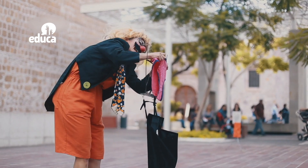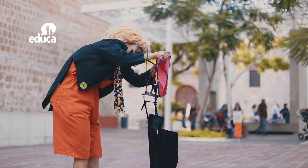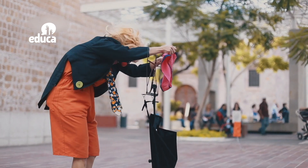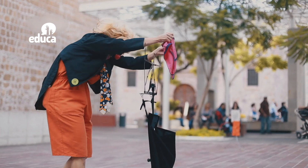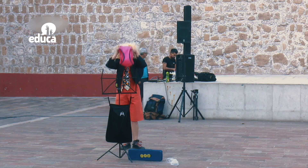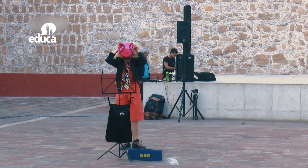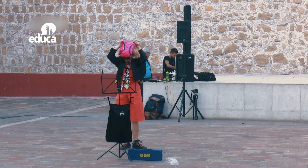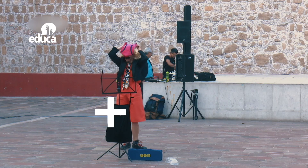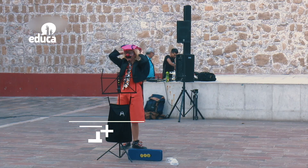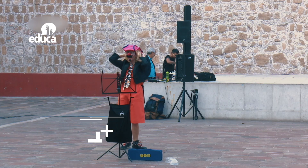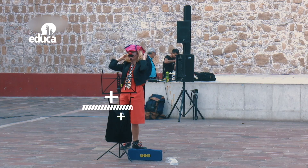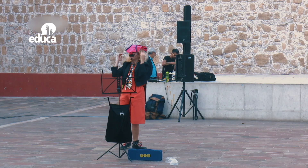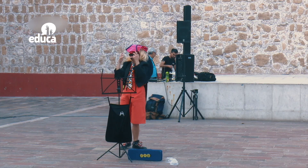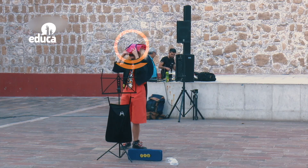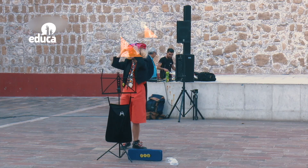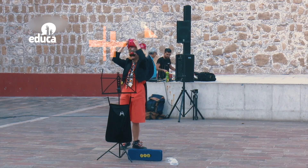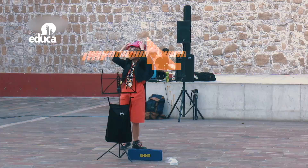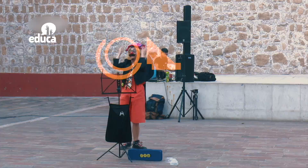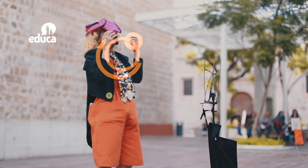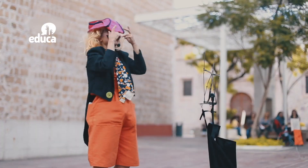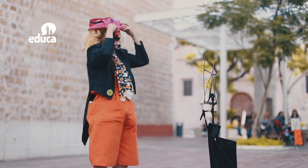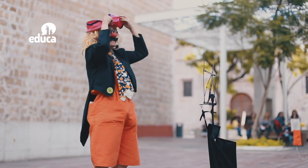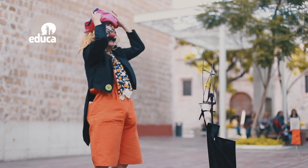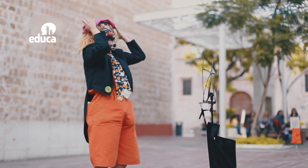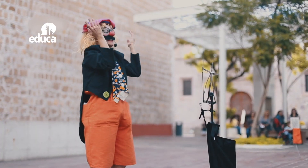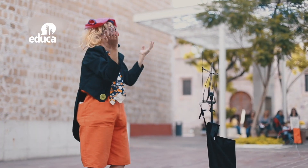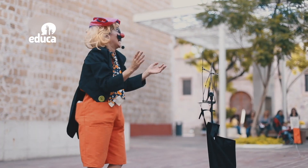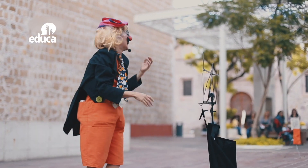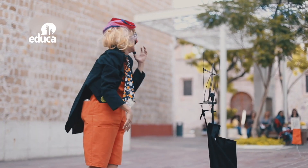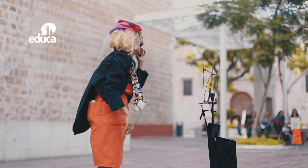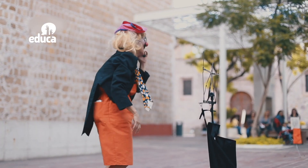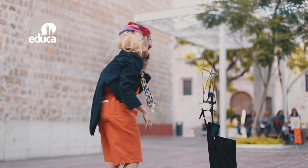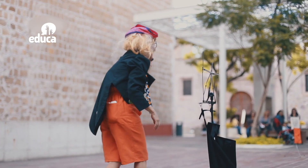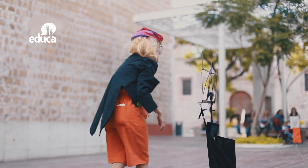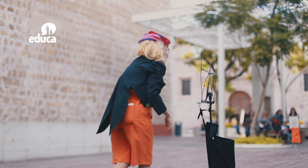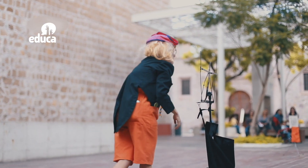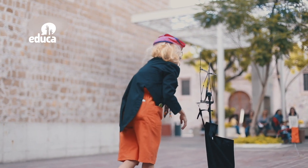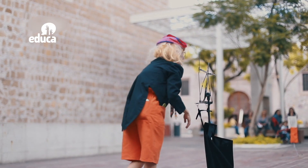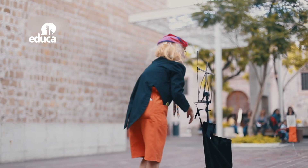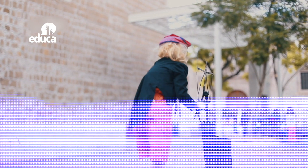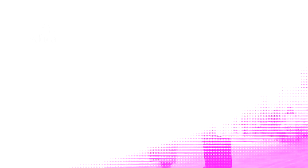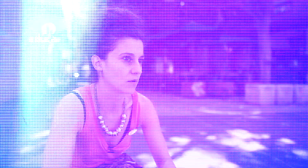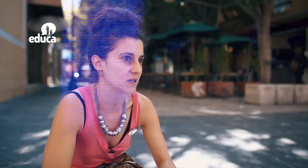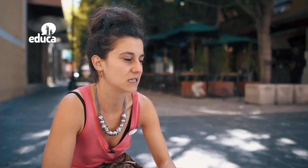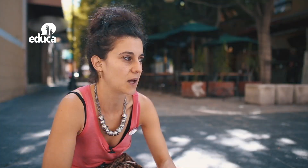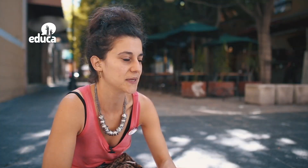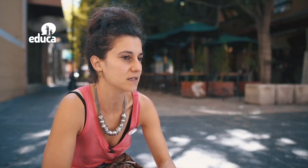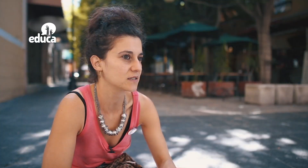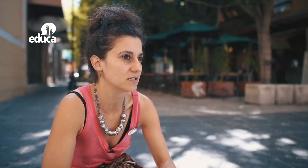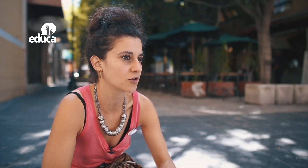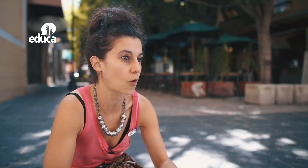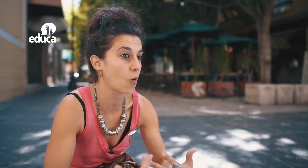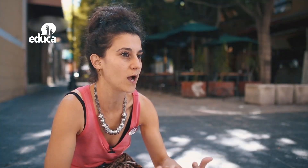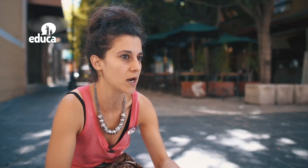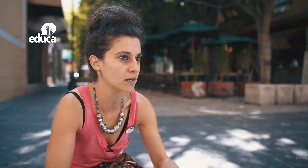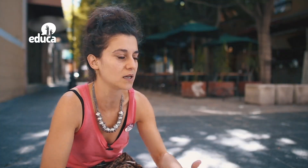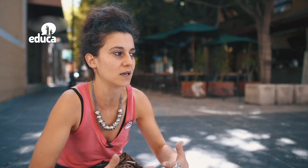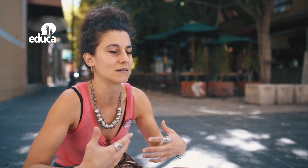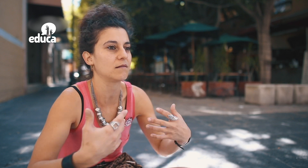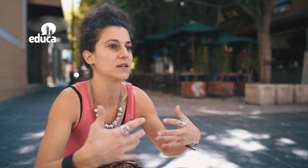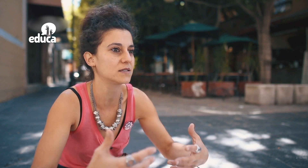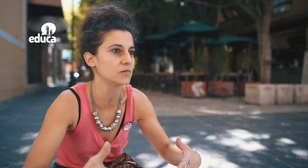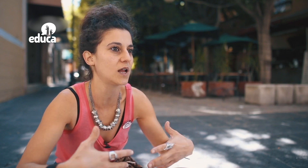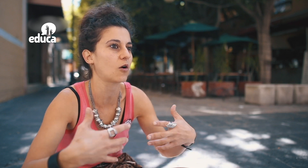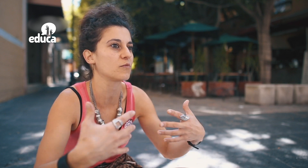Porque finalmente el teatro, como todas las expresiones escénicas, en este sentido es jugar, digamos, básicamente es esto, jugar,